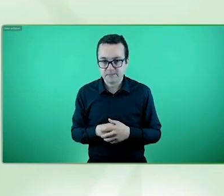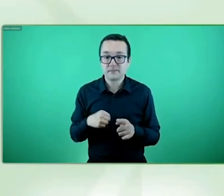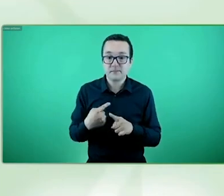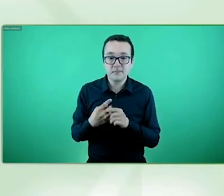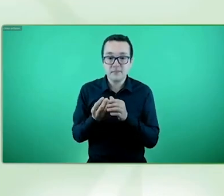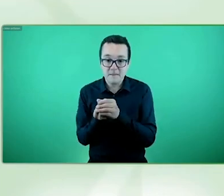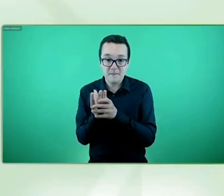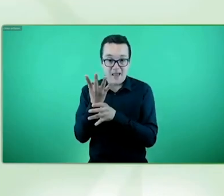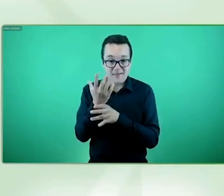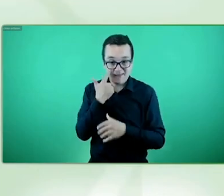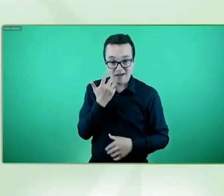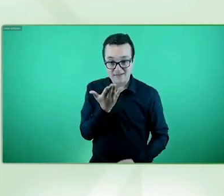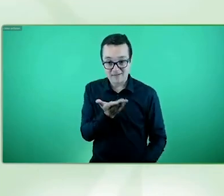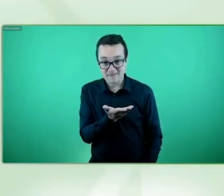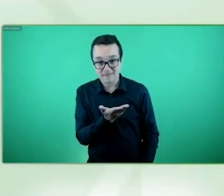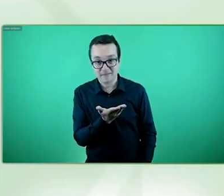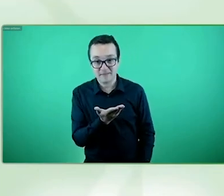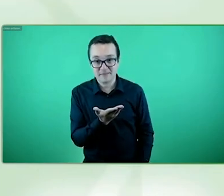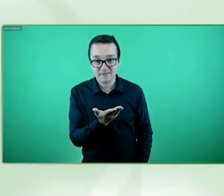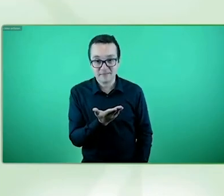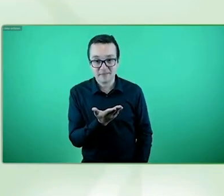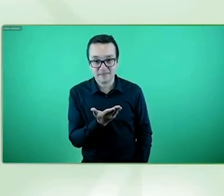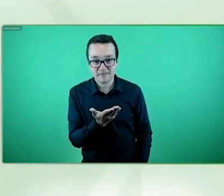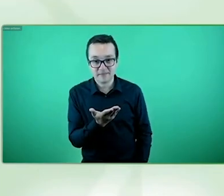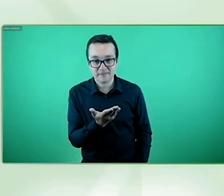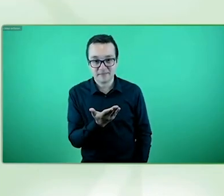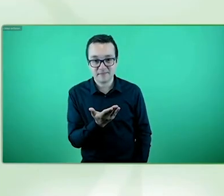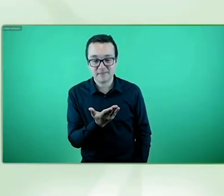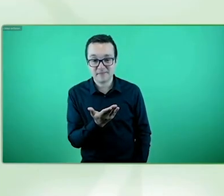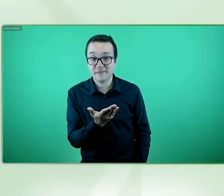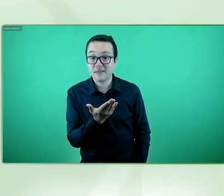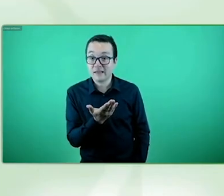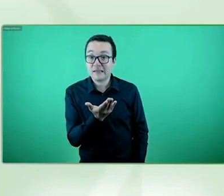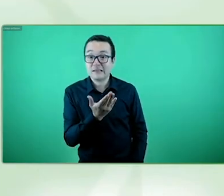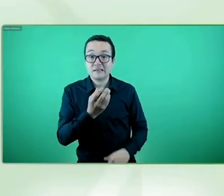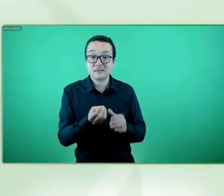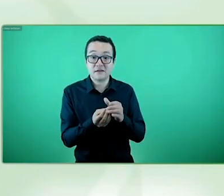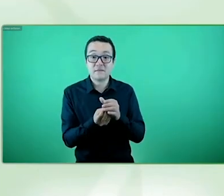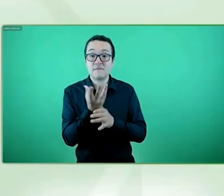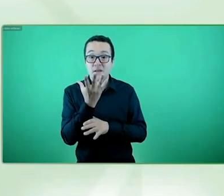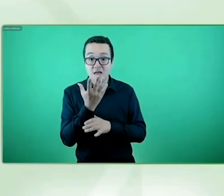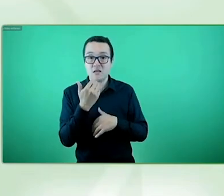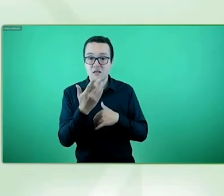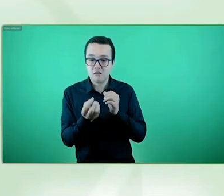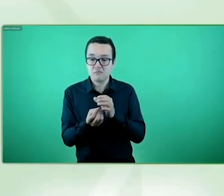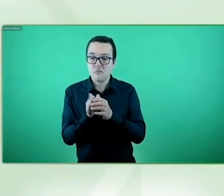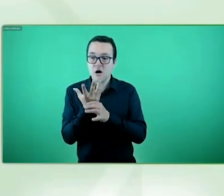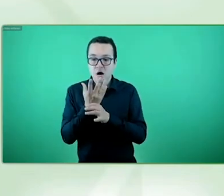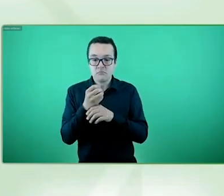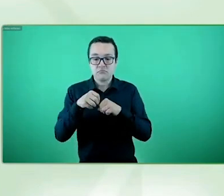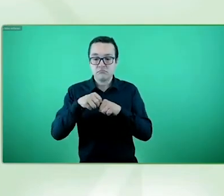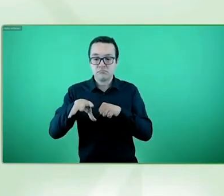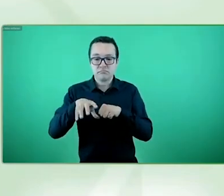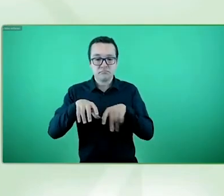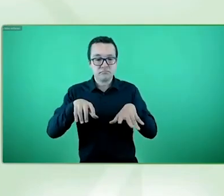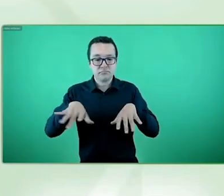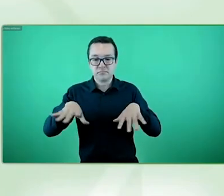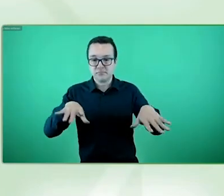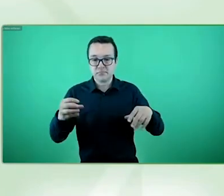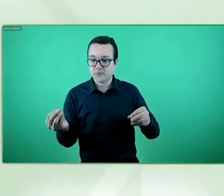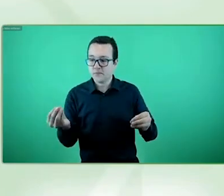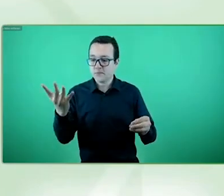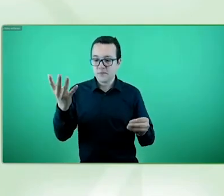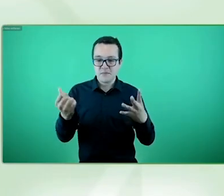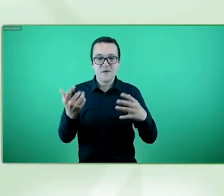las plantas que se han podido ir reproduciendo dentro de el vivero con el que contamos en la escuela.